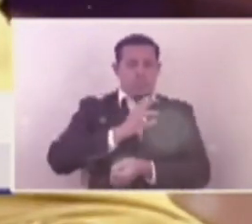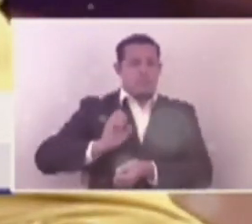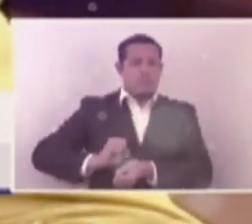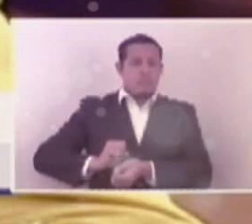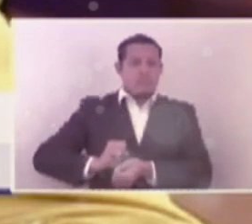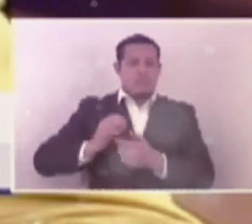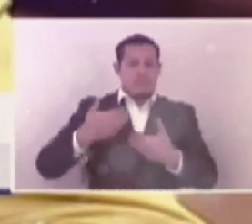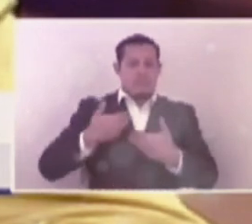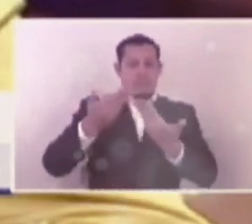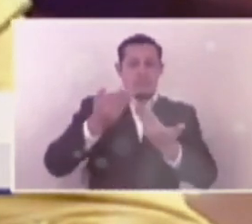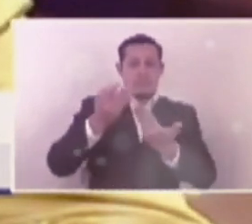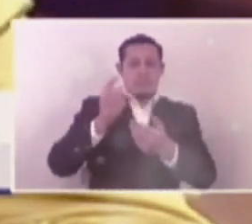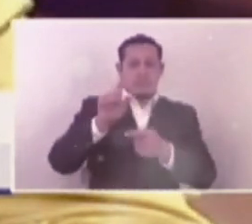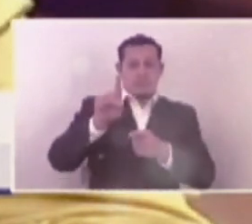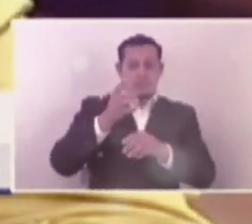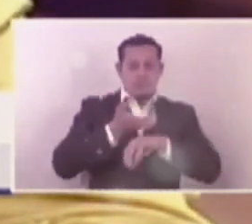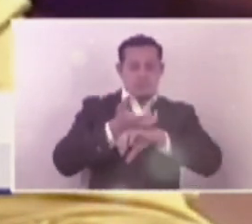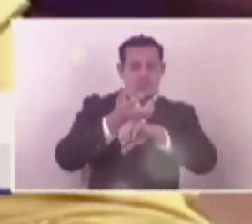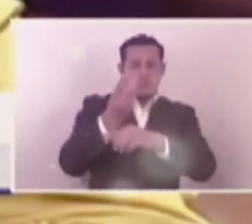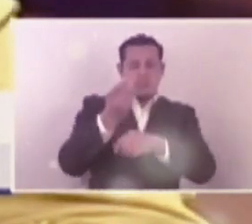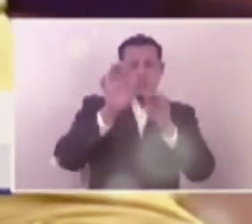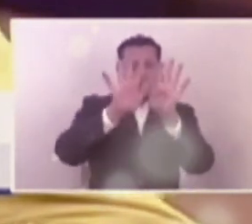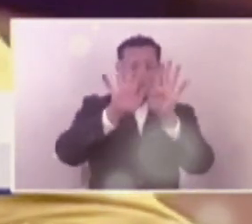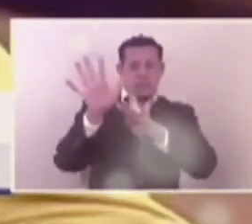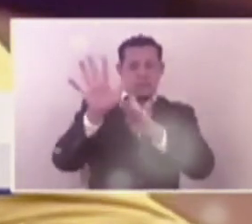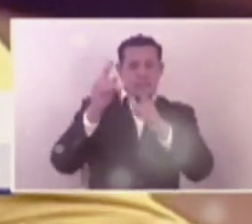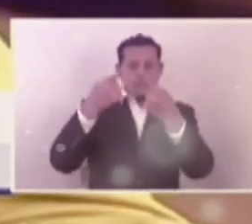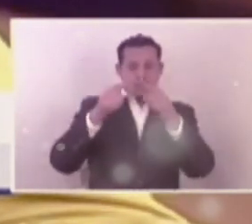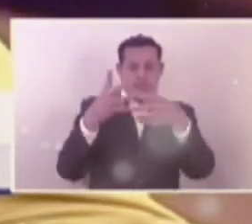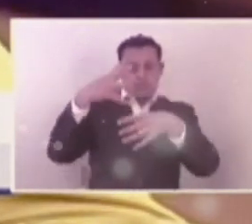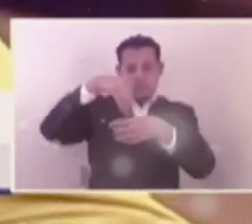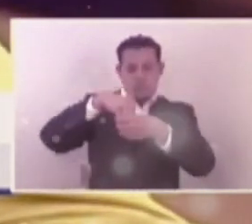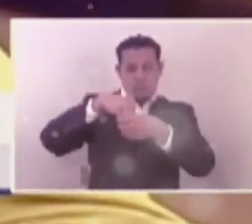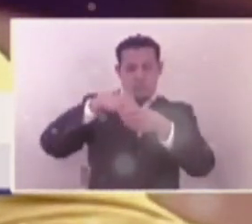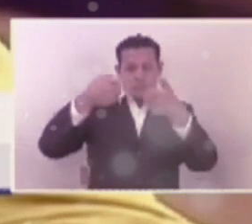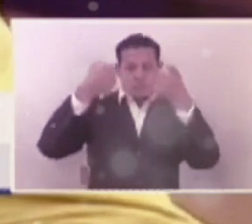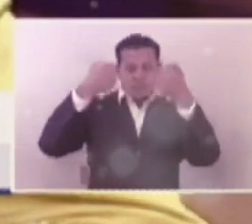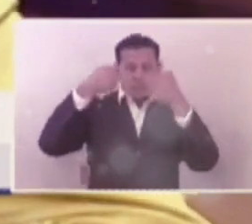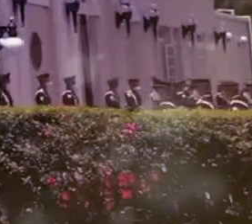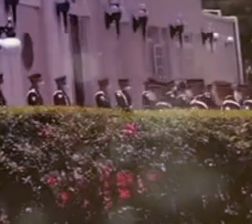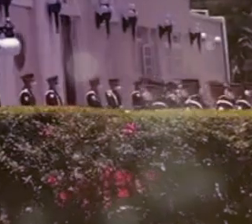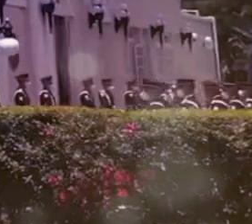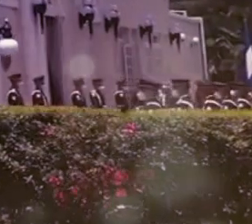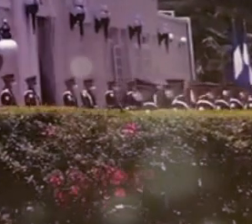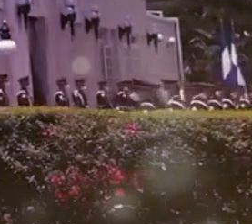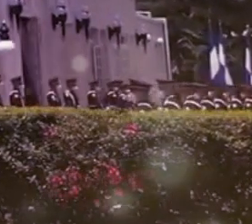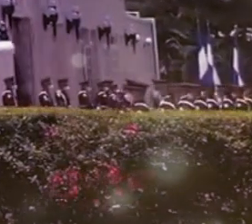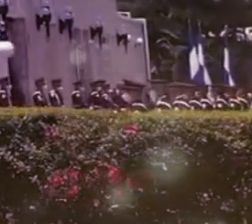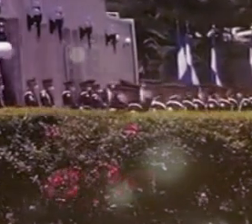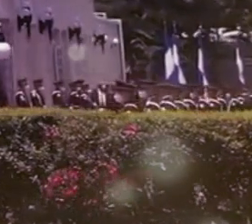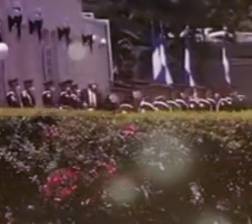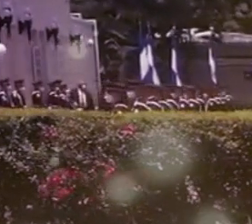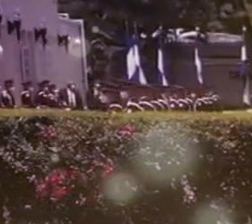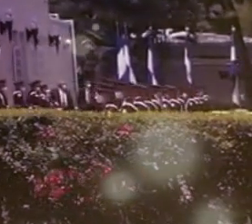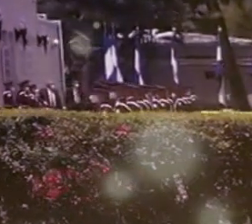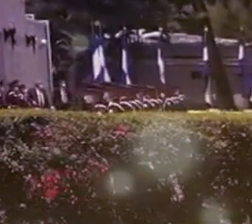salvadoreño le da su viaje número 95, pero esta será los tribunales. Y bueno, eso ha sido todo de mi